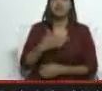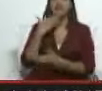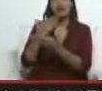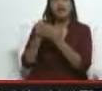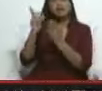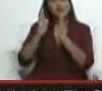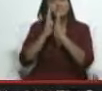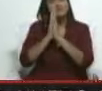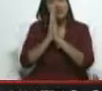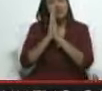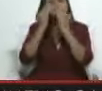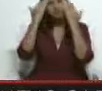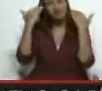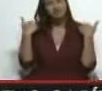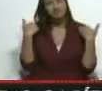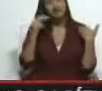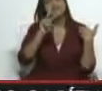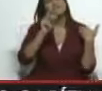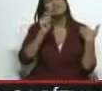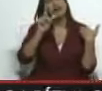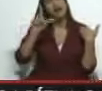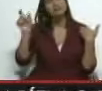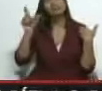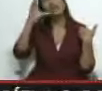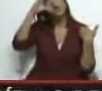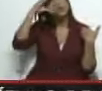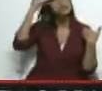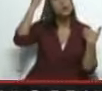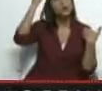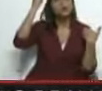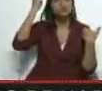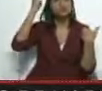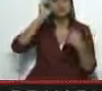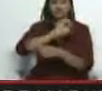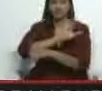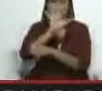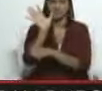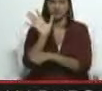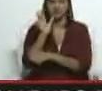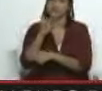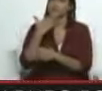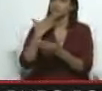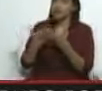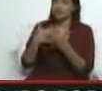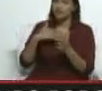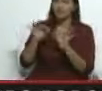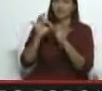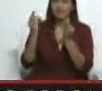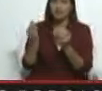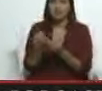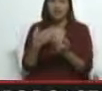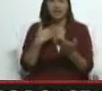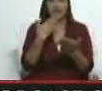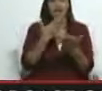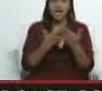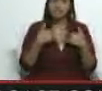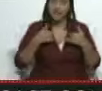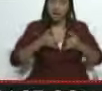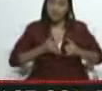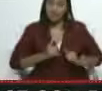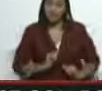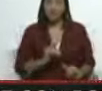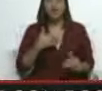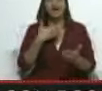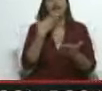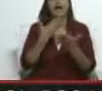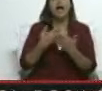ella y al supremo creador Gracias a mi familia larisa a mis hijos a mis nietos que